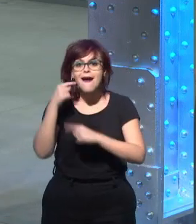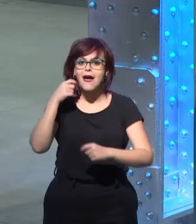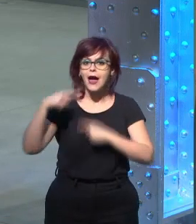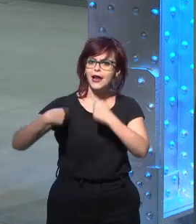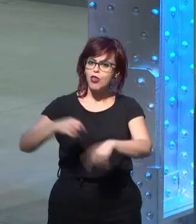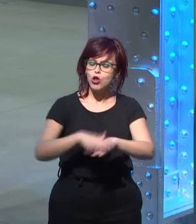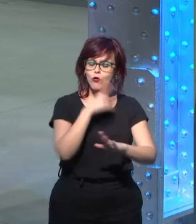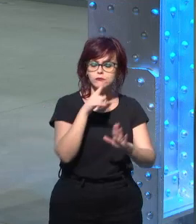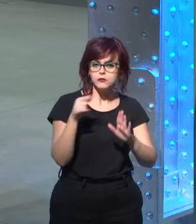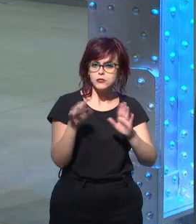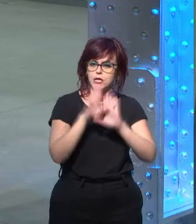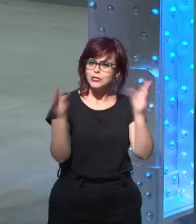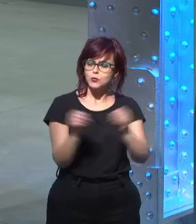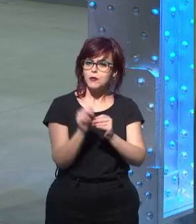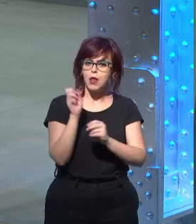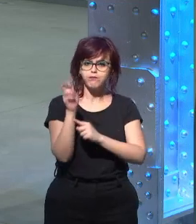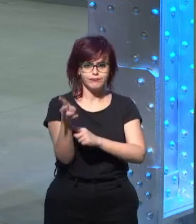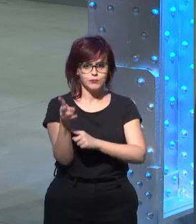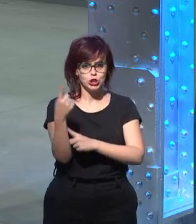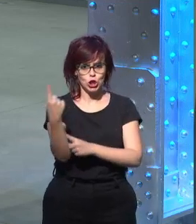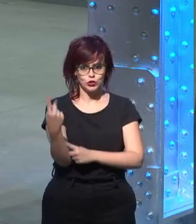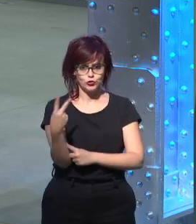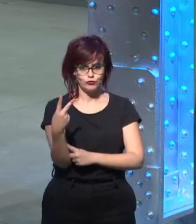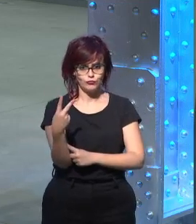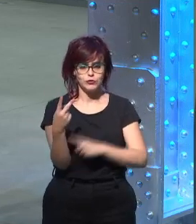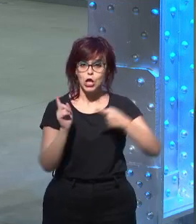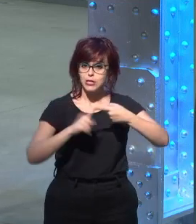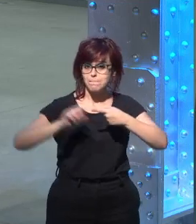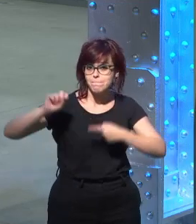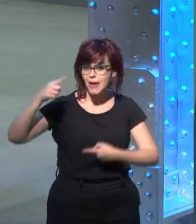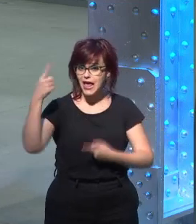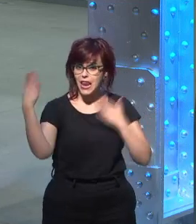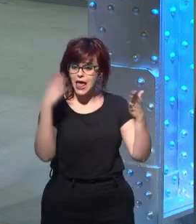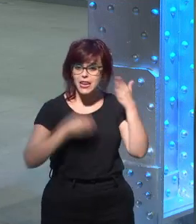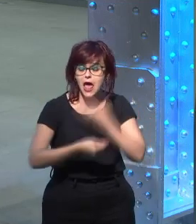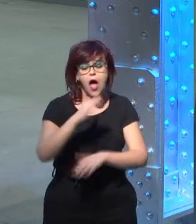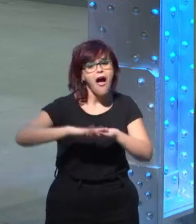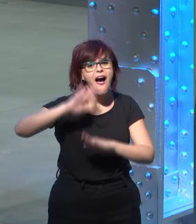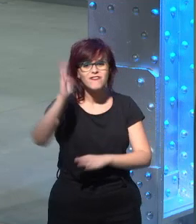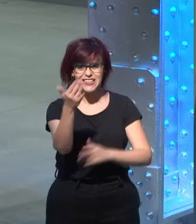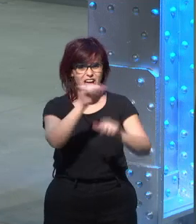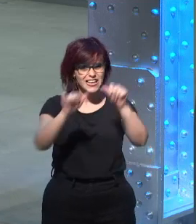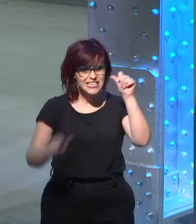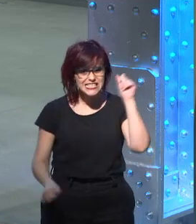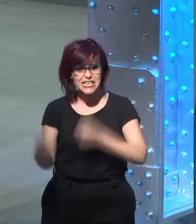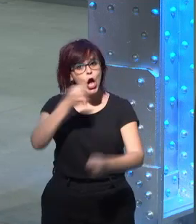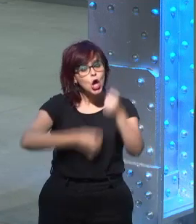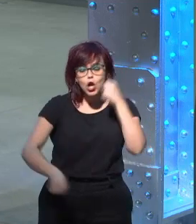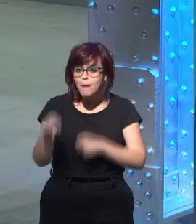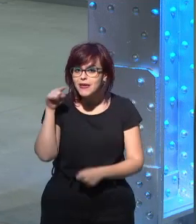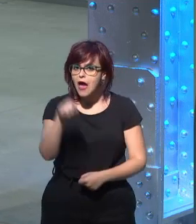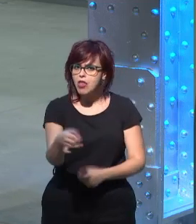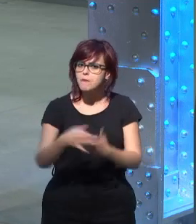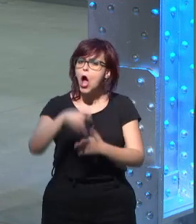generación en 2 puntos. Los millennials, que han sido los grandes perjudicados por la crisis económica,